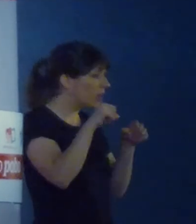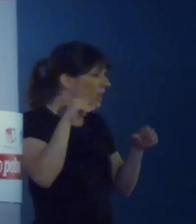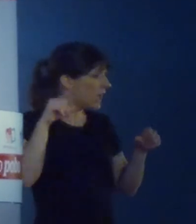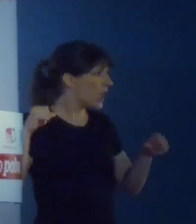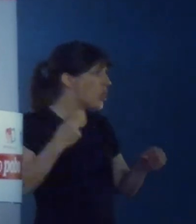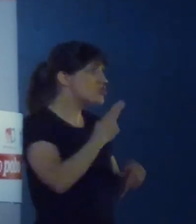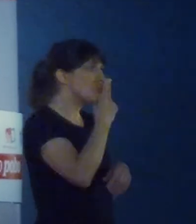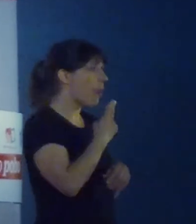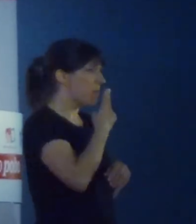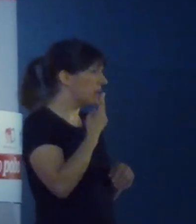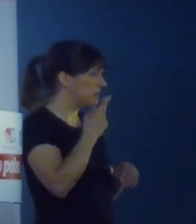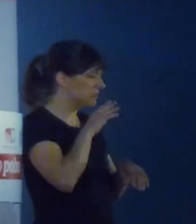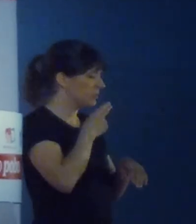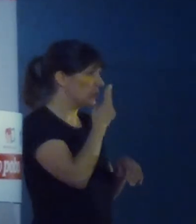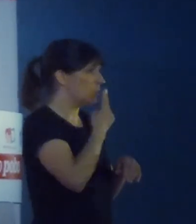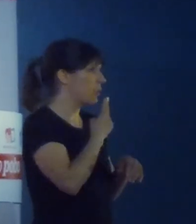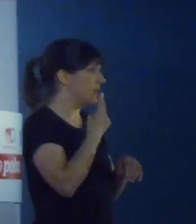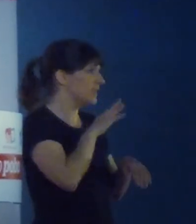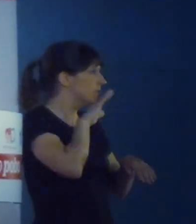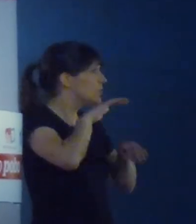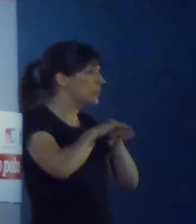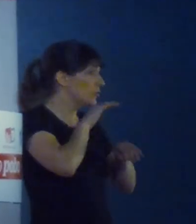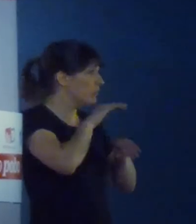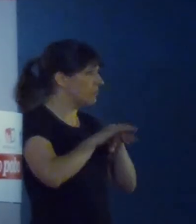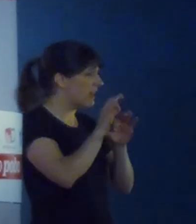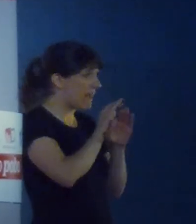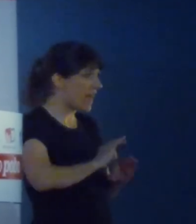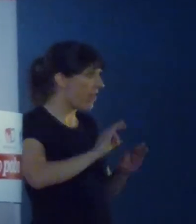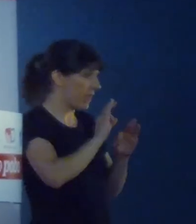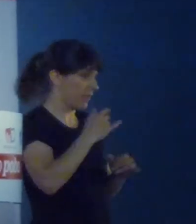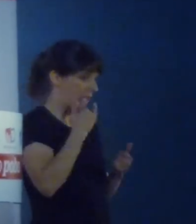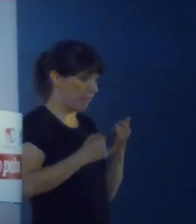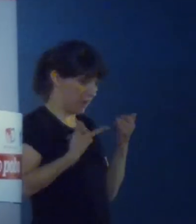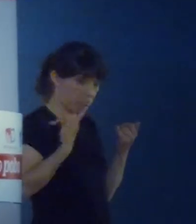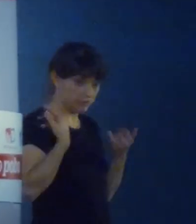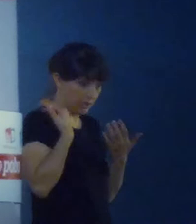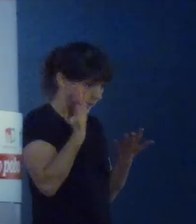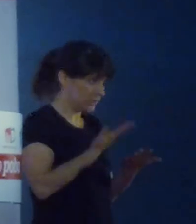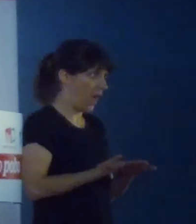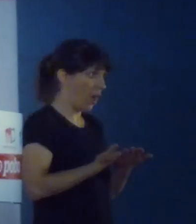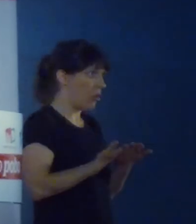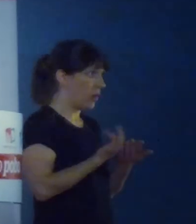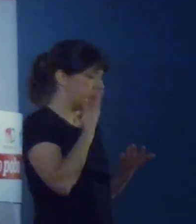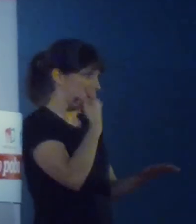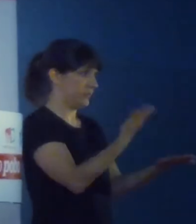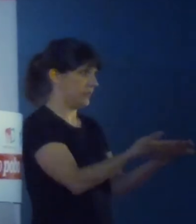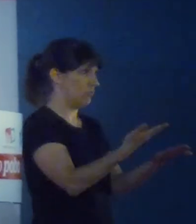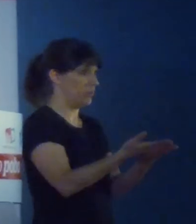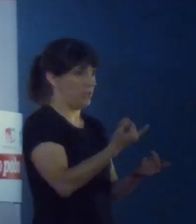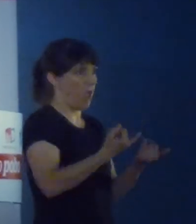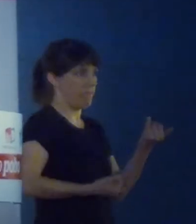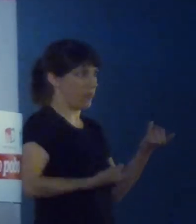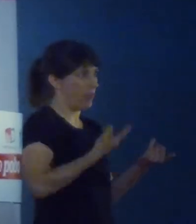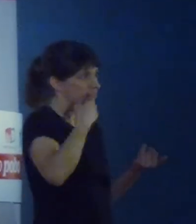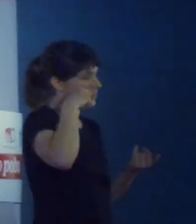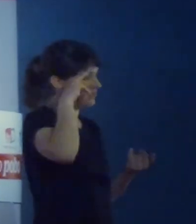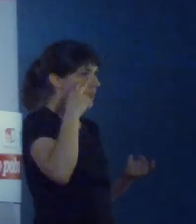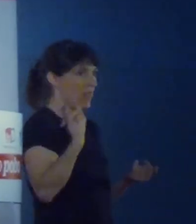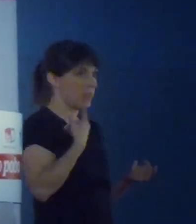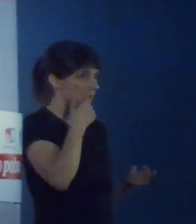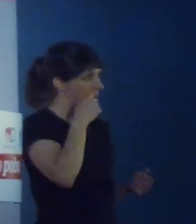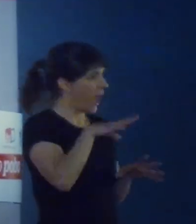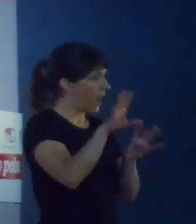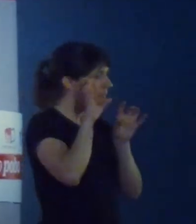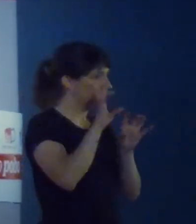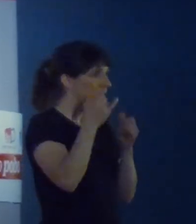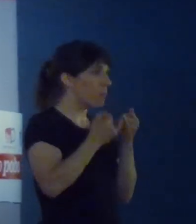durante a campaña, iba a ser todo exactamente o contrario, como se foi demostrando. Naturalmente, a xente ten que aprender coa experiencia, e hai xente que ainda pensa, e cando